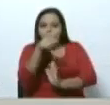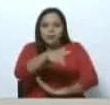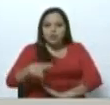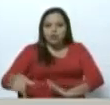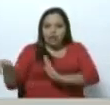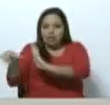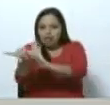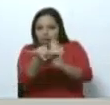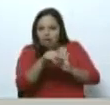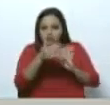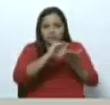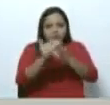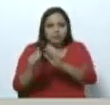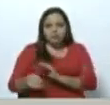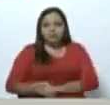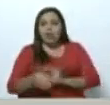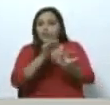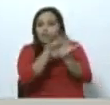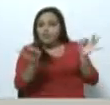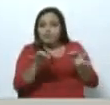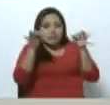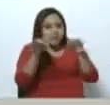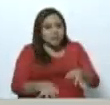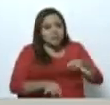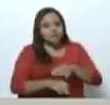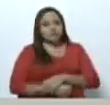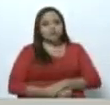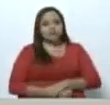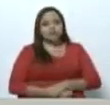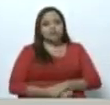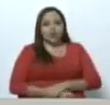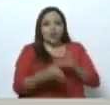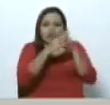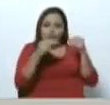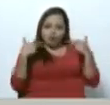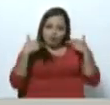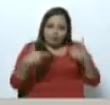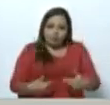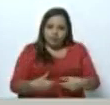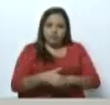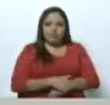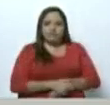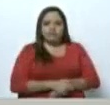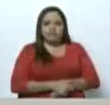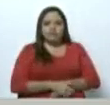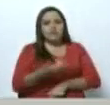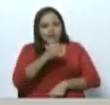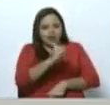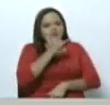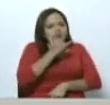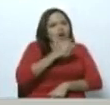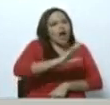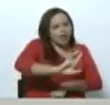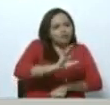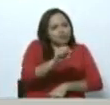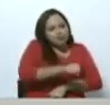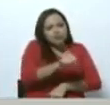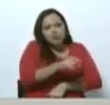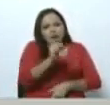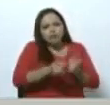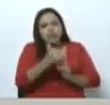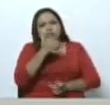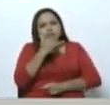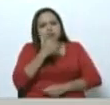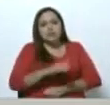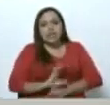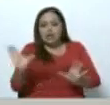forma que seguramente, como todo lo humano, va a tener errores. Y fíjate que en